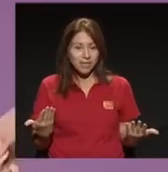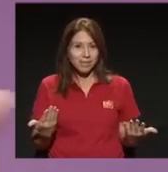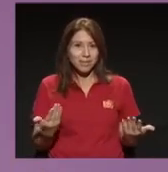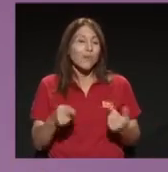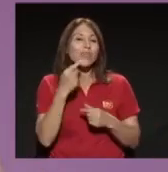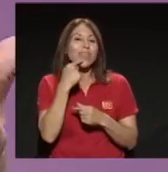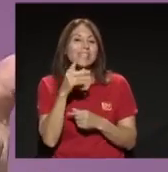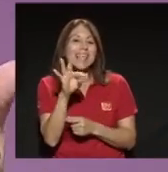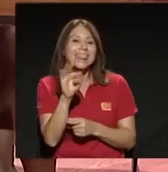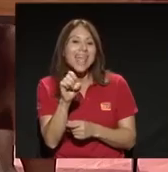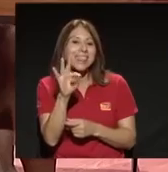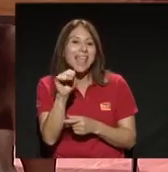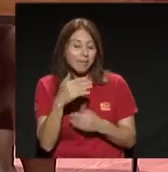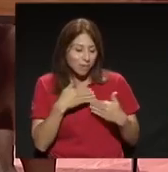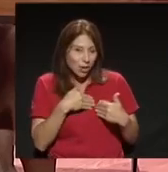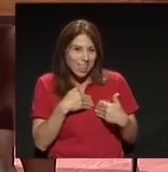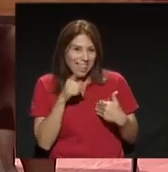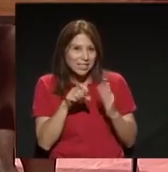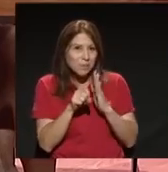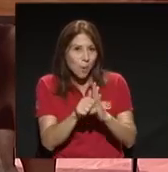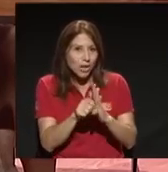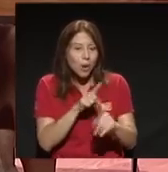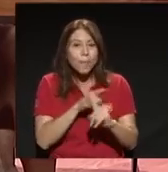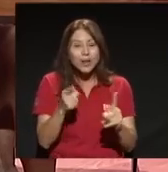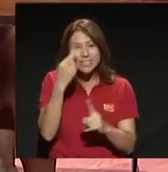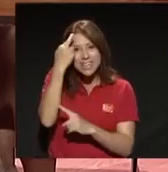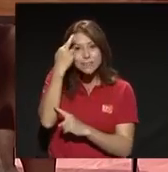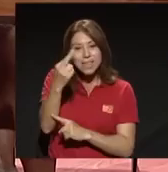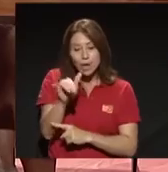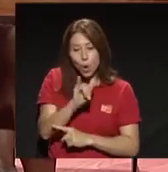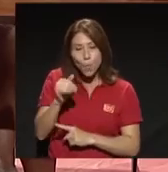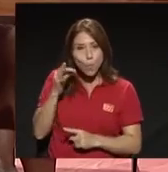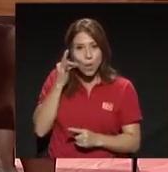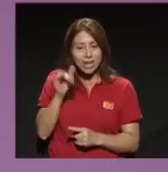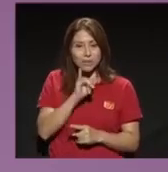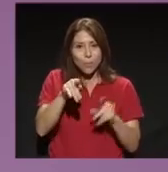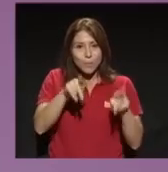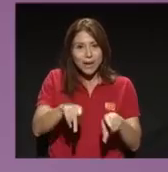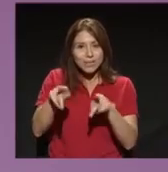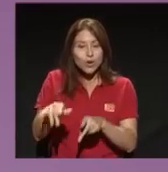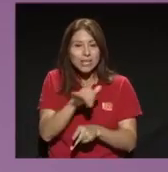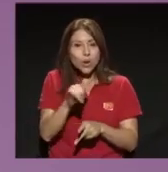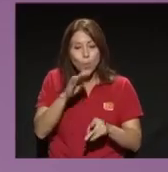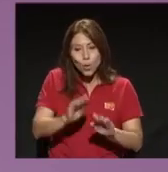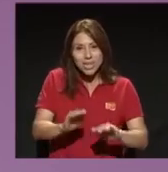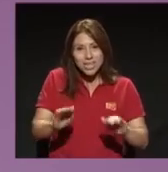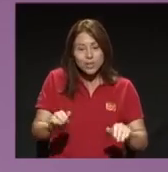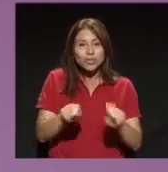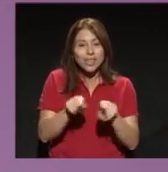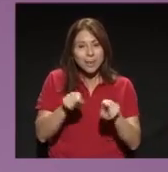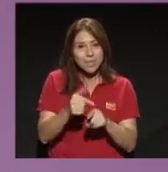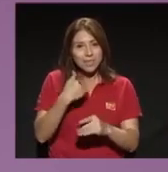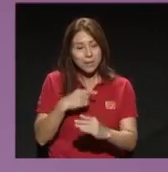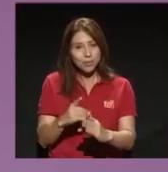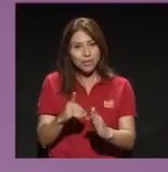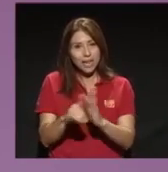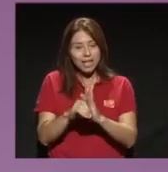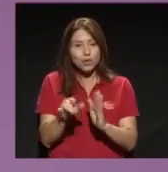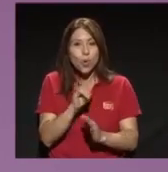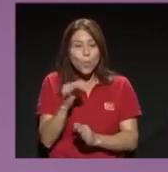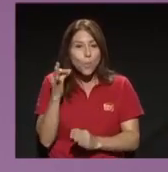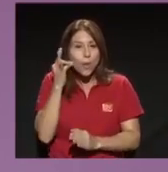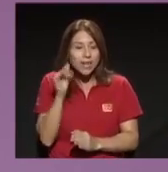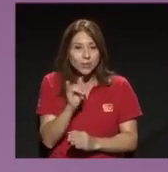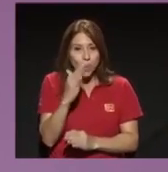la teta simbólico respeta no como mujeres pero después como personas y como niños y como niñas también que tenemos derecho como mujeres como